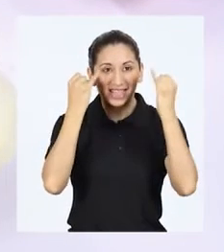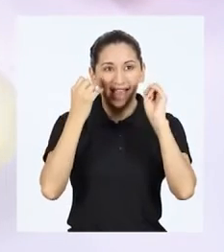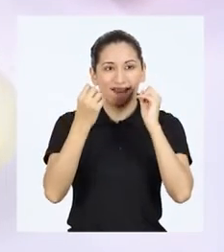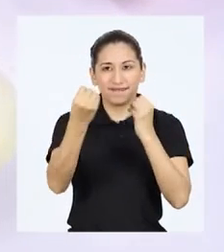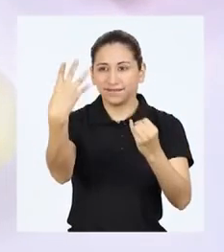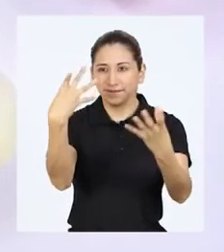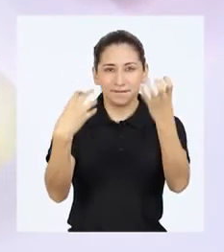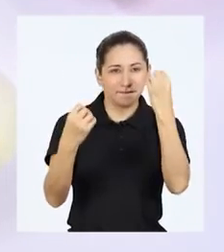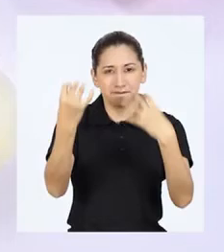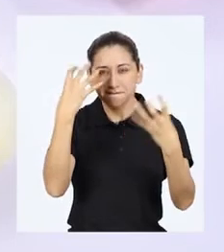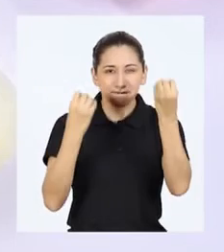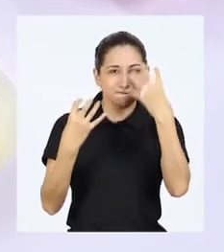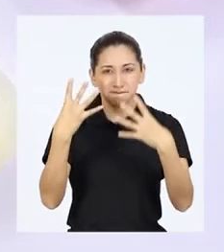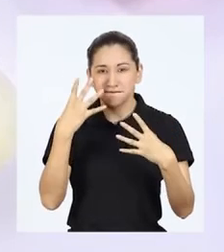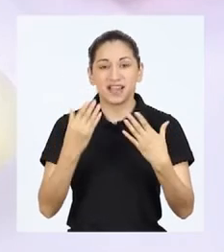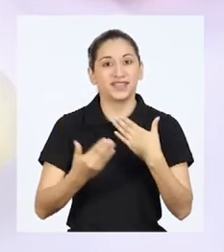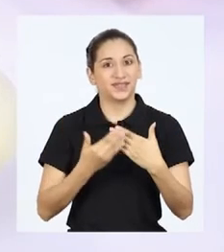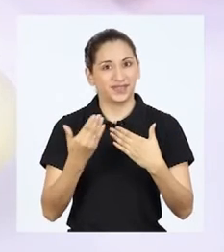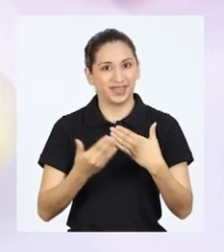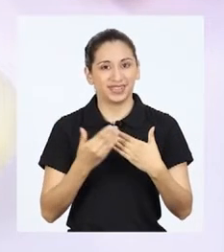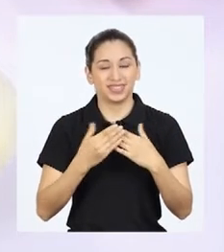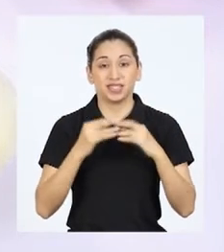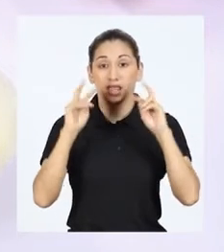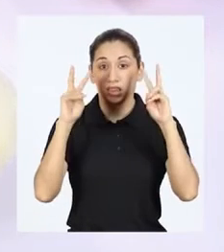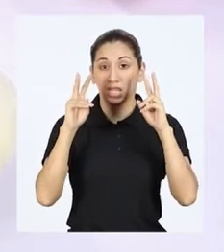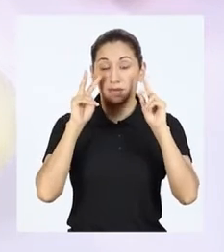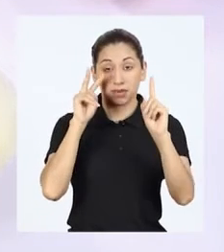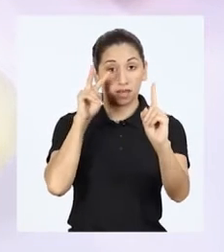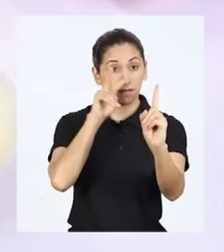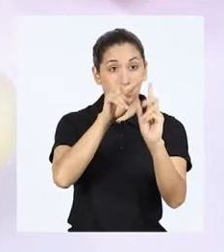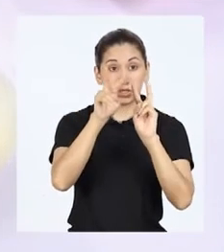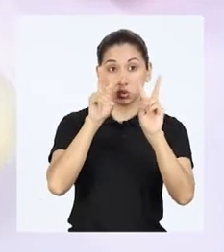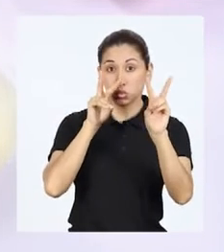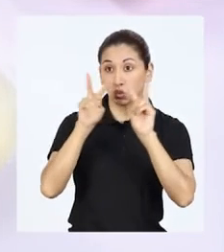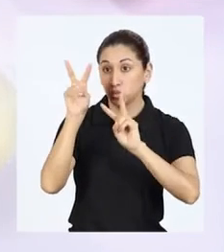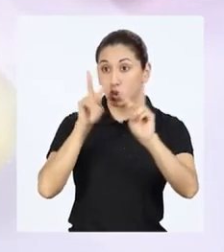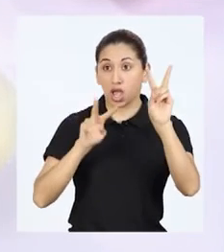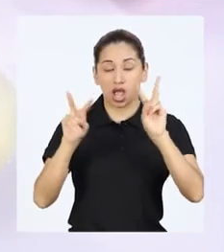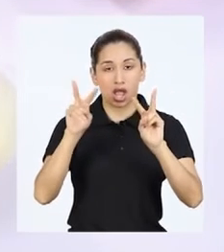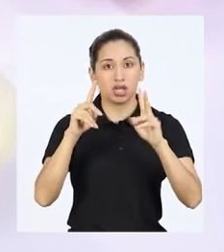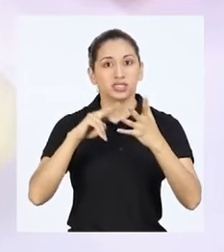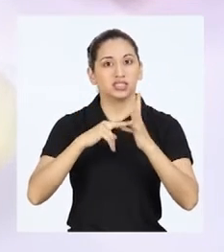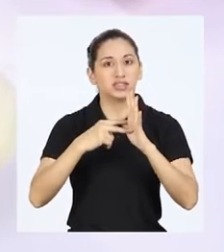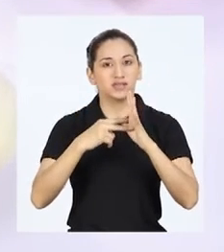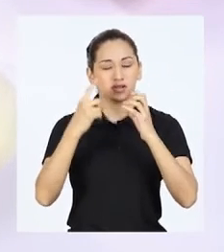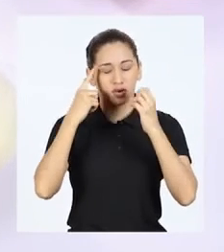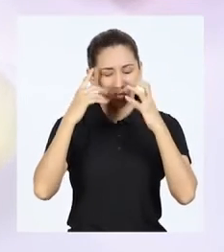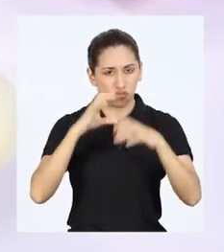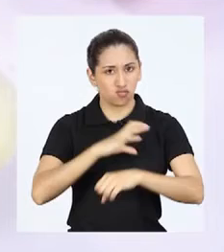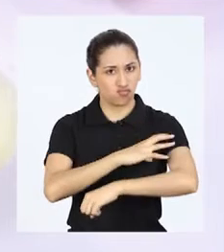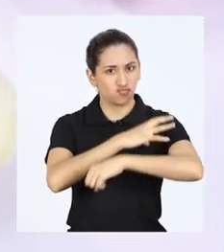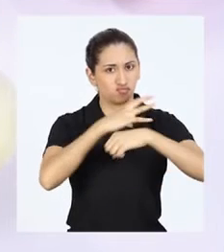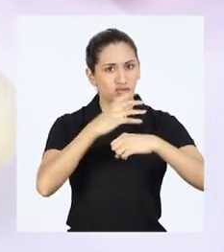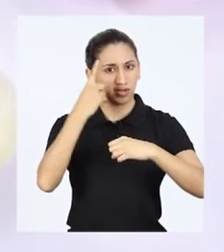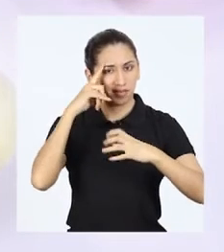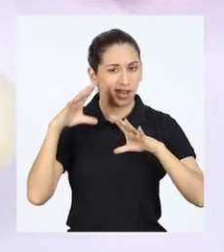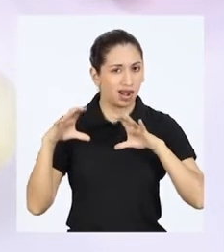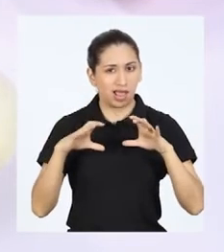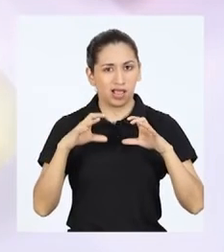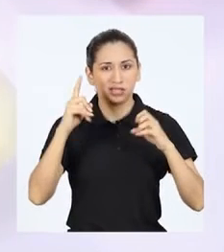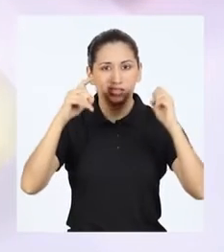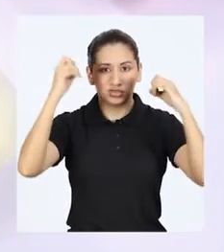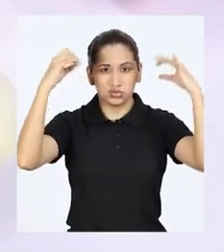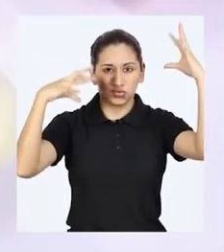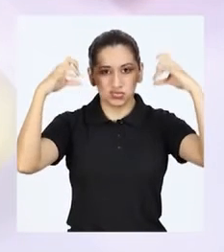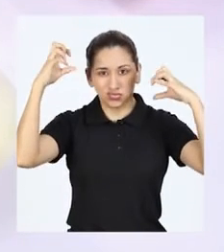sin presiones. La parte visual es especialmente poderosa para potenciar la lluvia